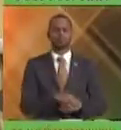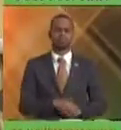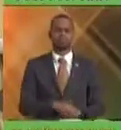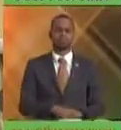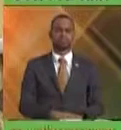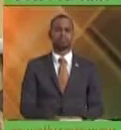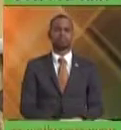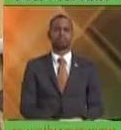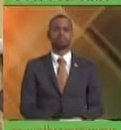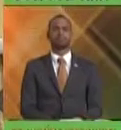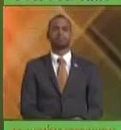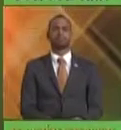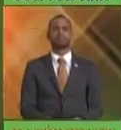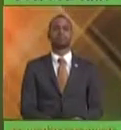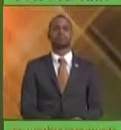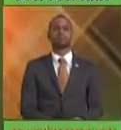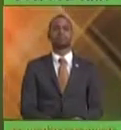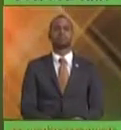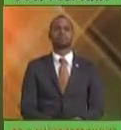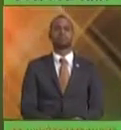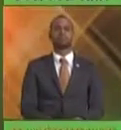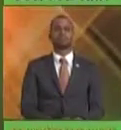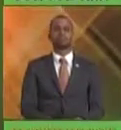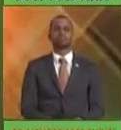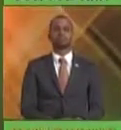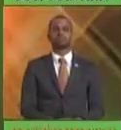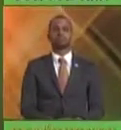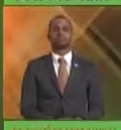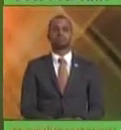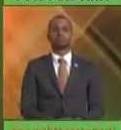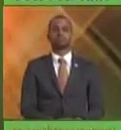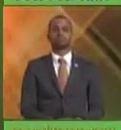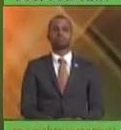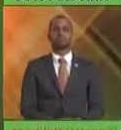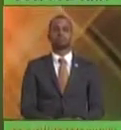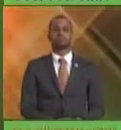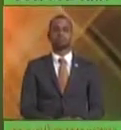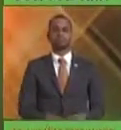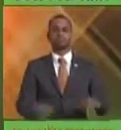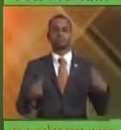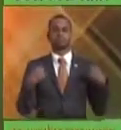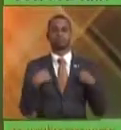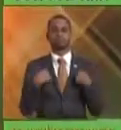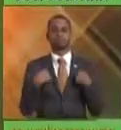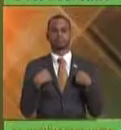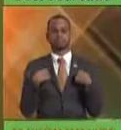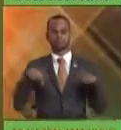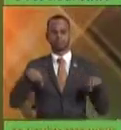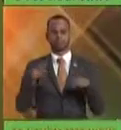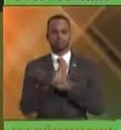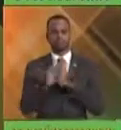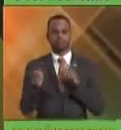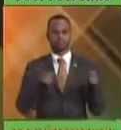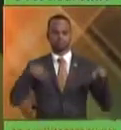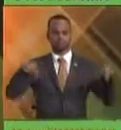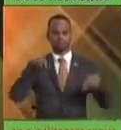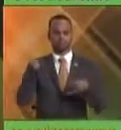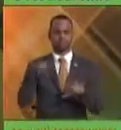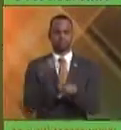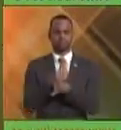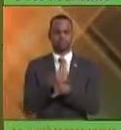césar andrés y ruth que yo que mi empresa que esta institución